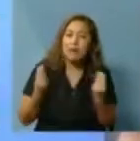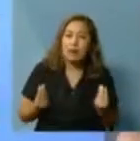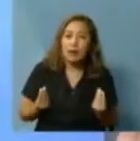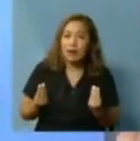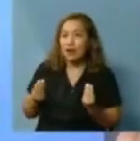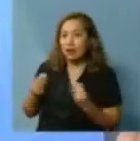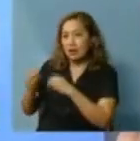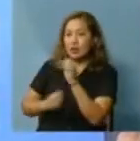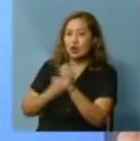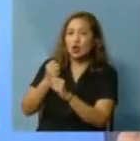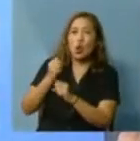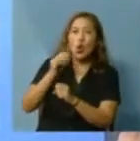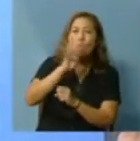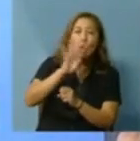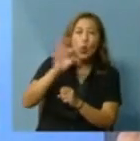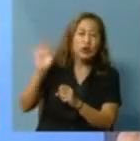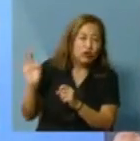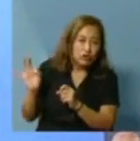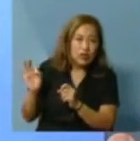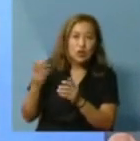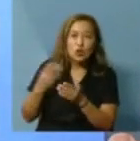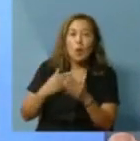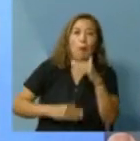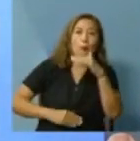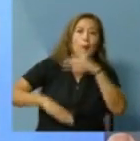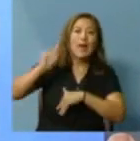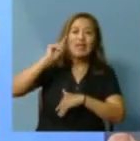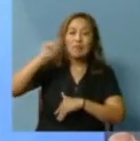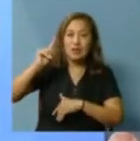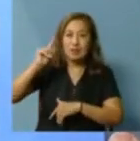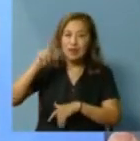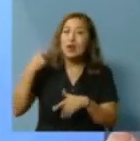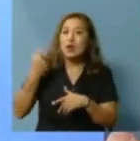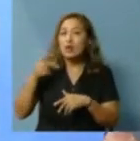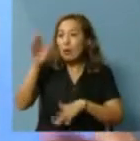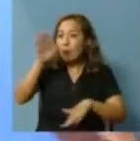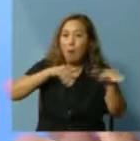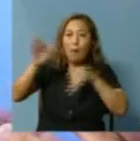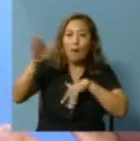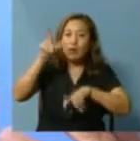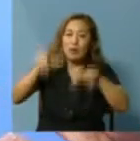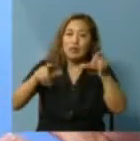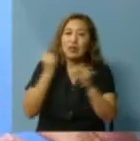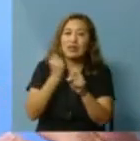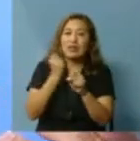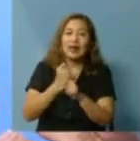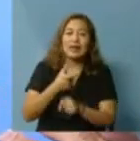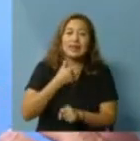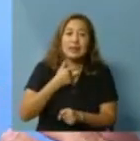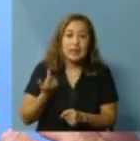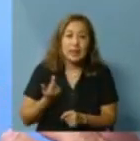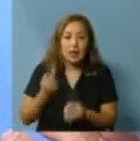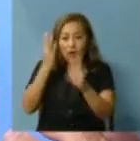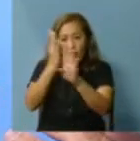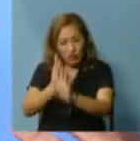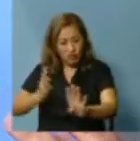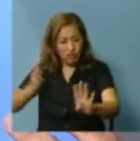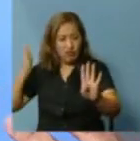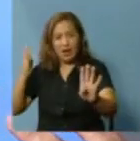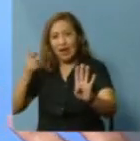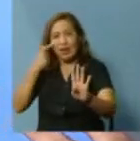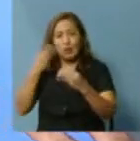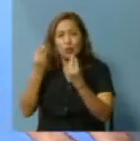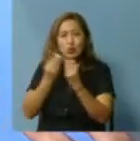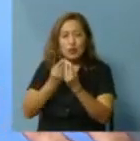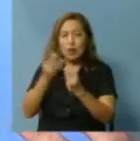momentos alrededor de 400 y se va a llegar a más de 1000 por eso se está tomando hacia años que no veíamos colo para comparar a